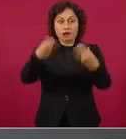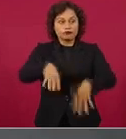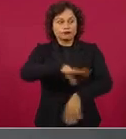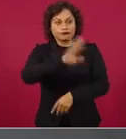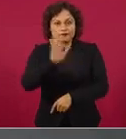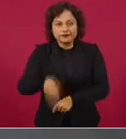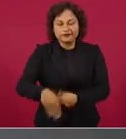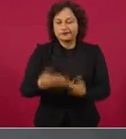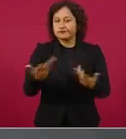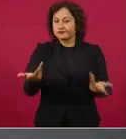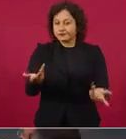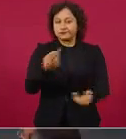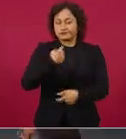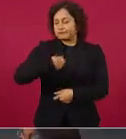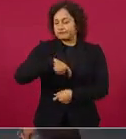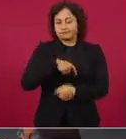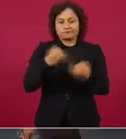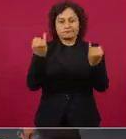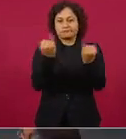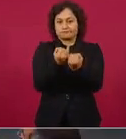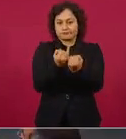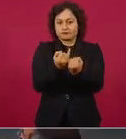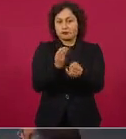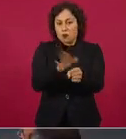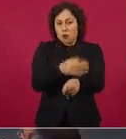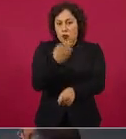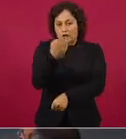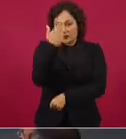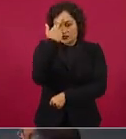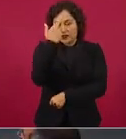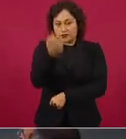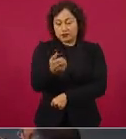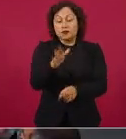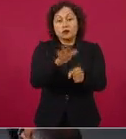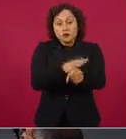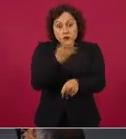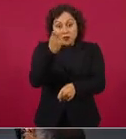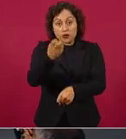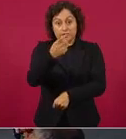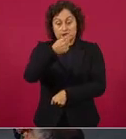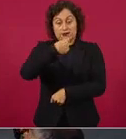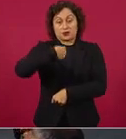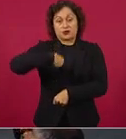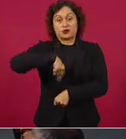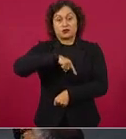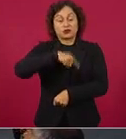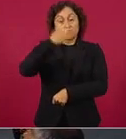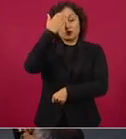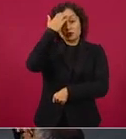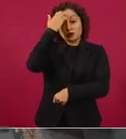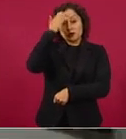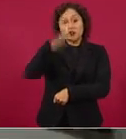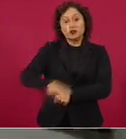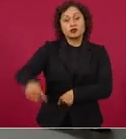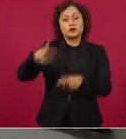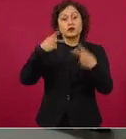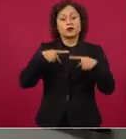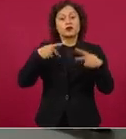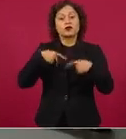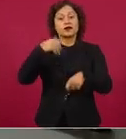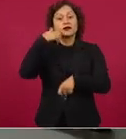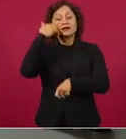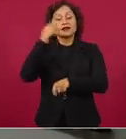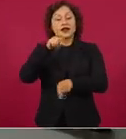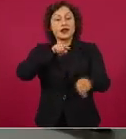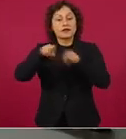por esta situación. Y esa es la gente que, interesada en golpetear políticamente y mediáticamente, es